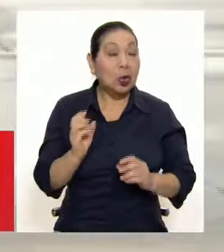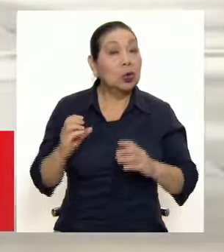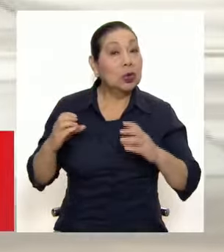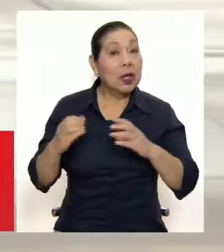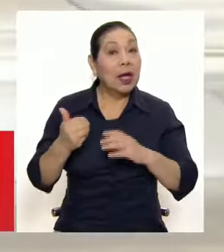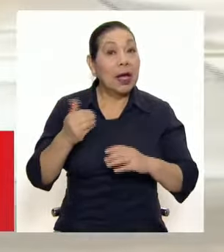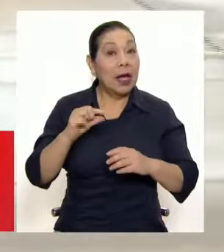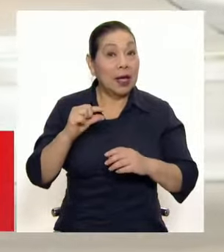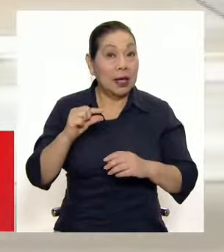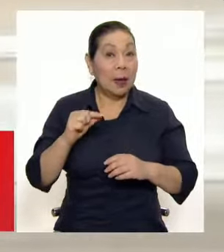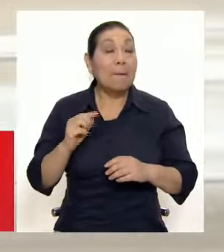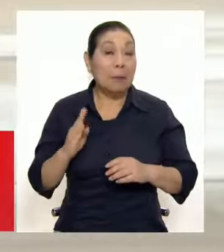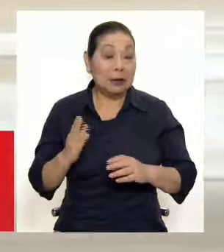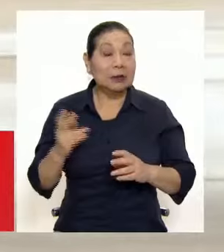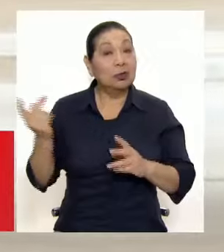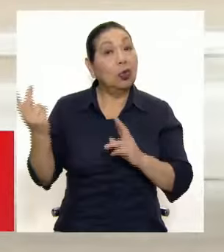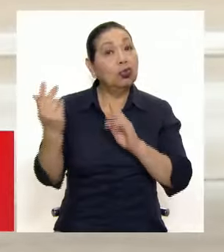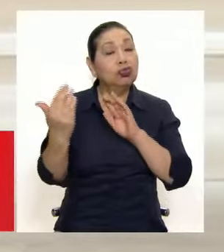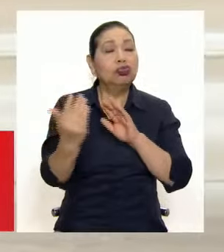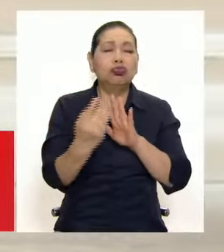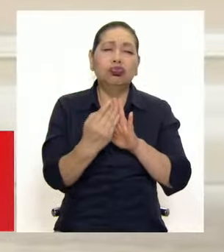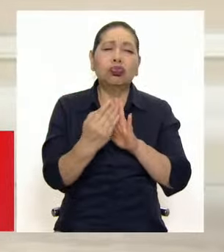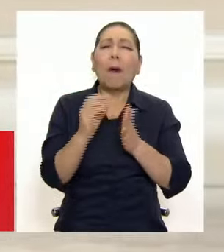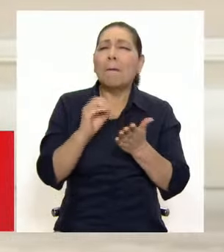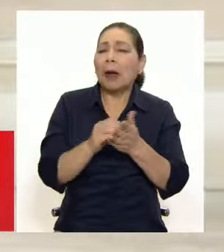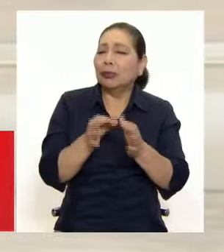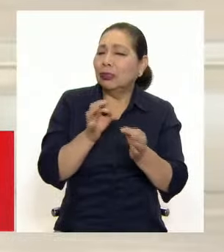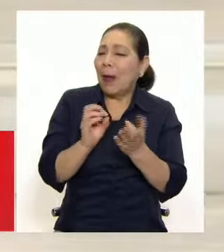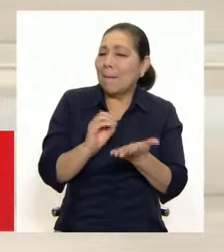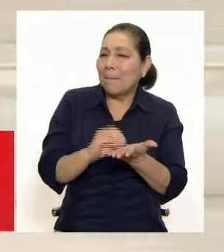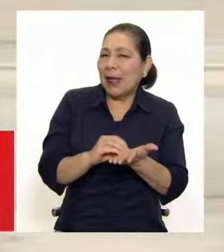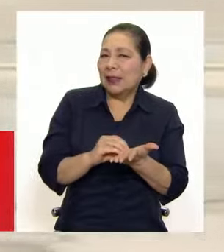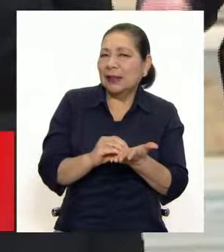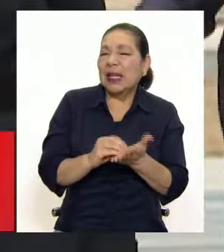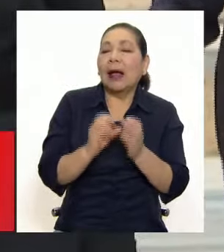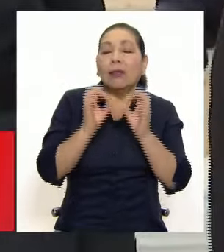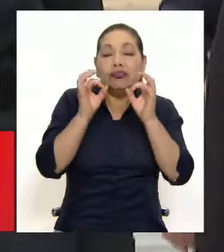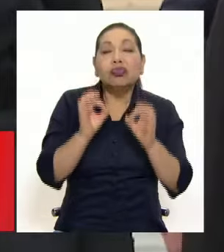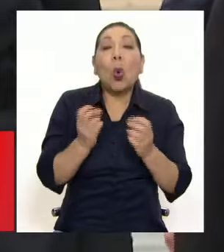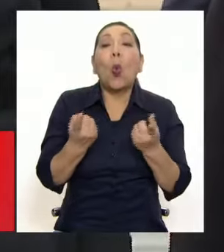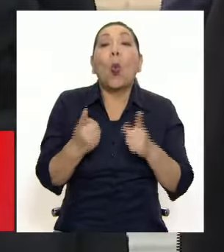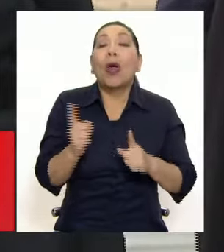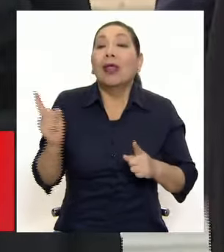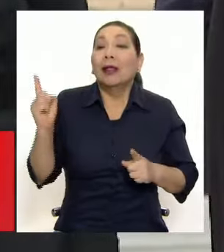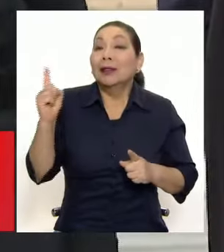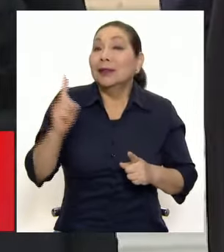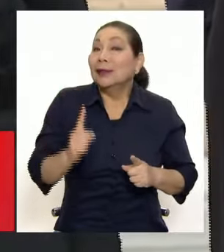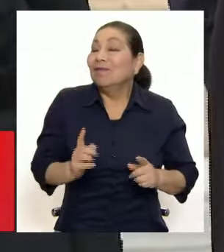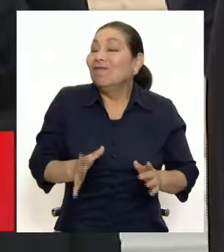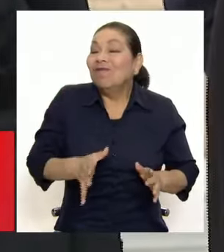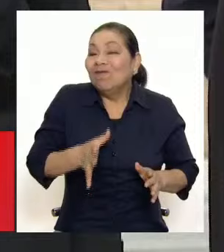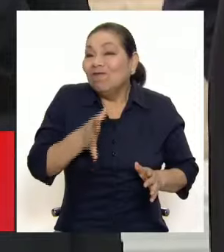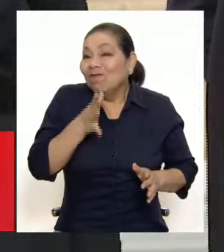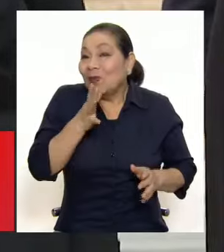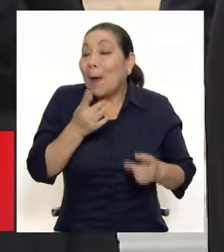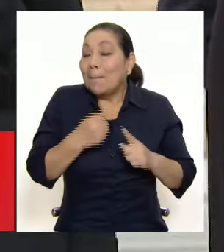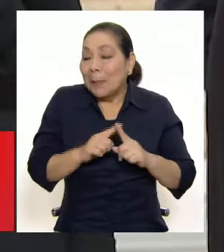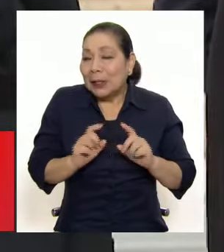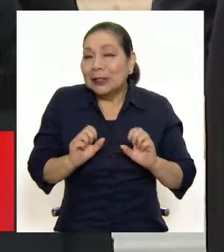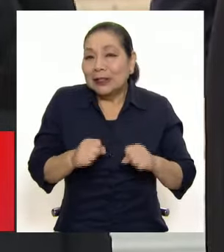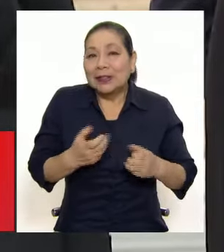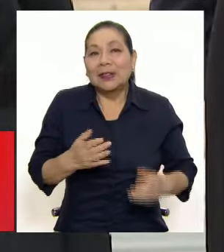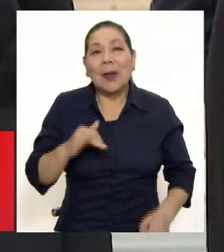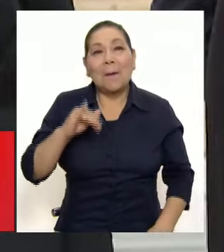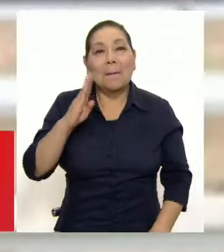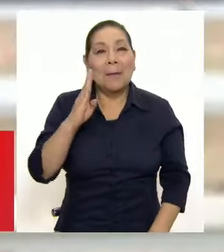cumbre G20. No obstante, se limitó a ofrecer más detalles sobre las fechas exactas del viaje del presidente de los Estados Unidos,